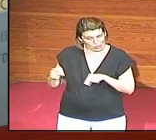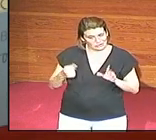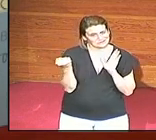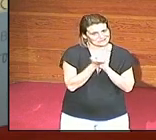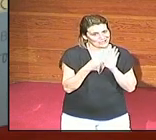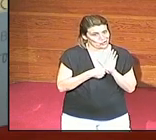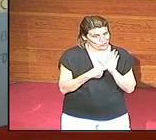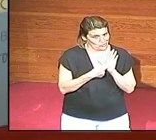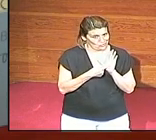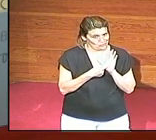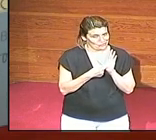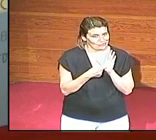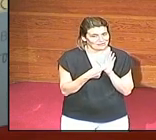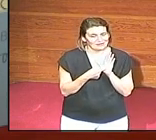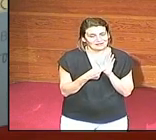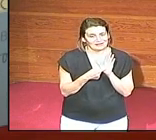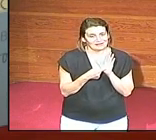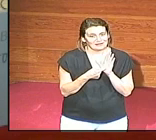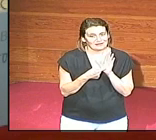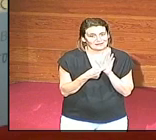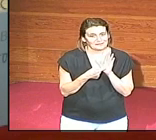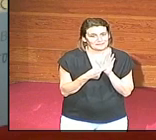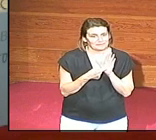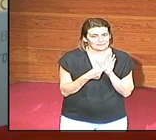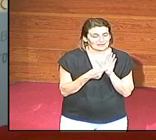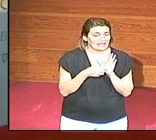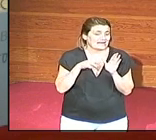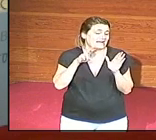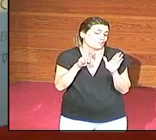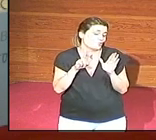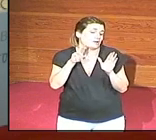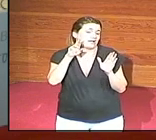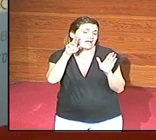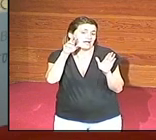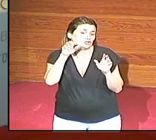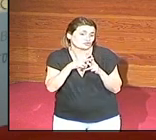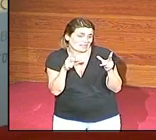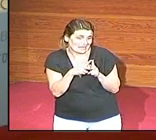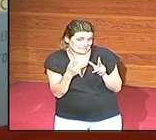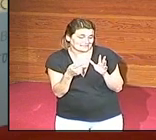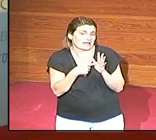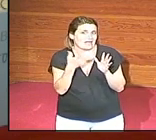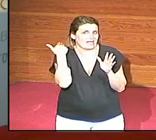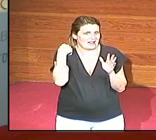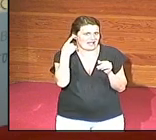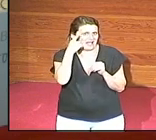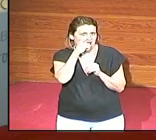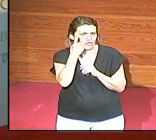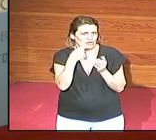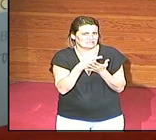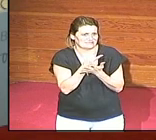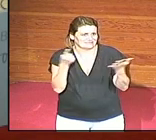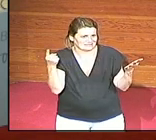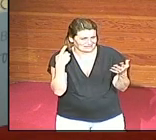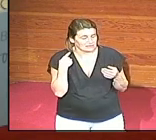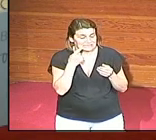República Socialista Soviética de Ucrania y estaba fechado en 1968. Quiero decir, debe haber lana por